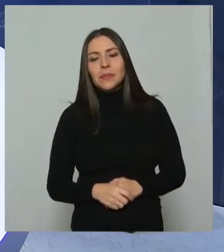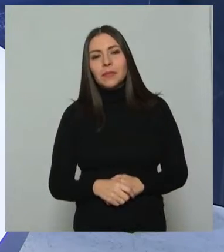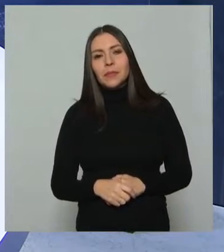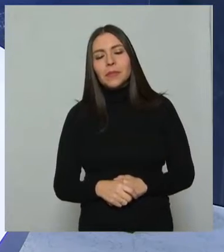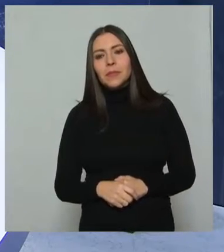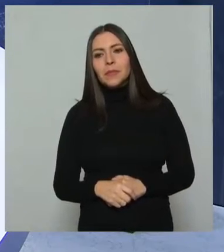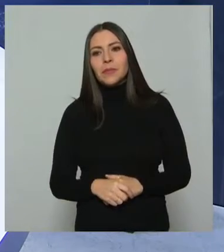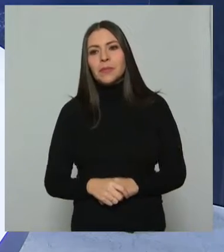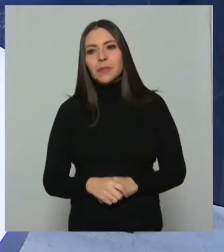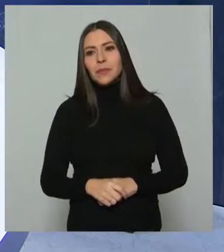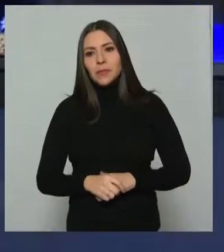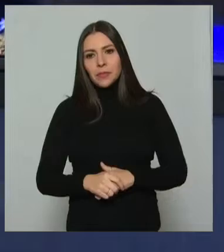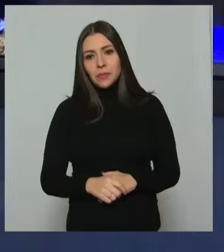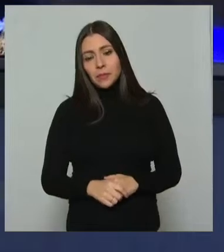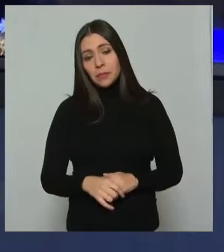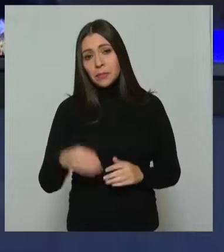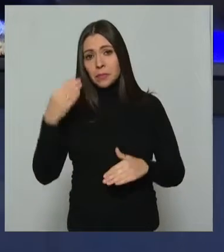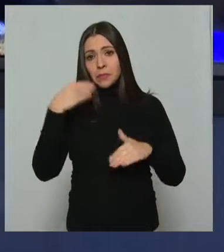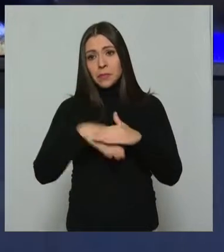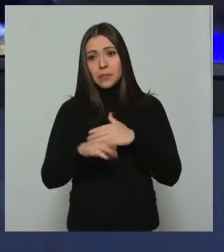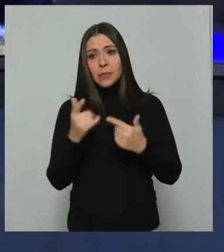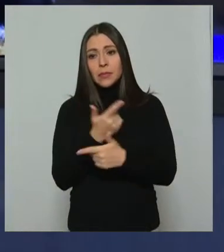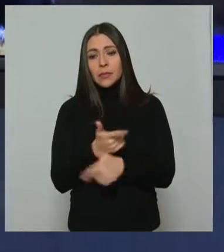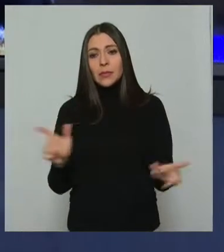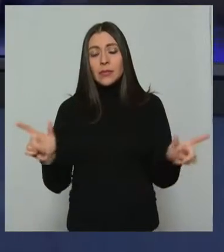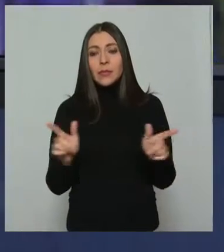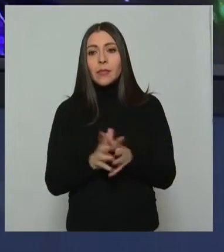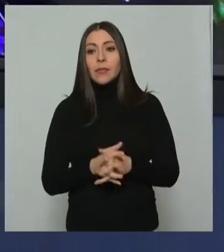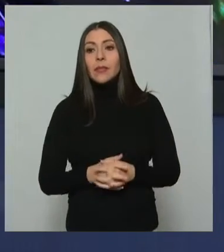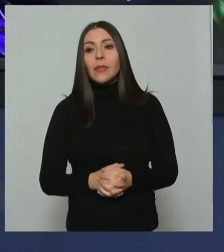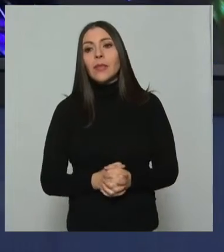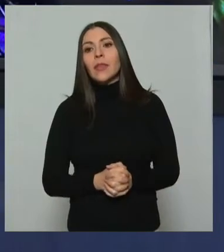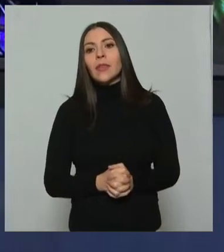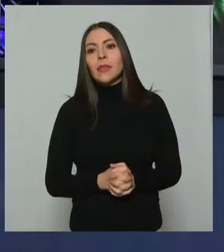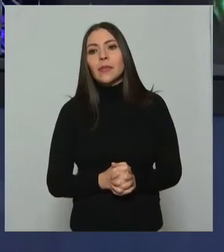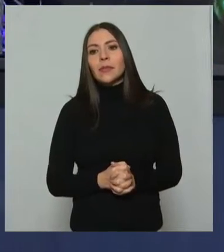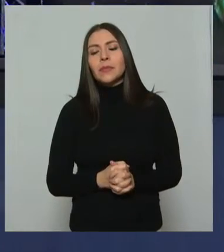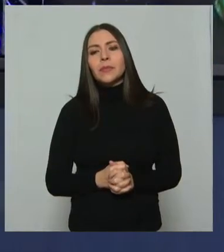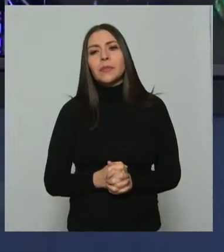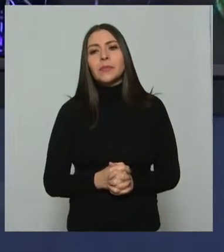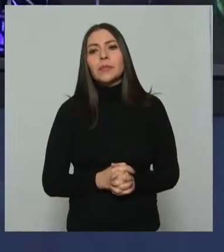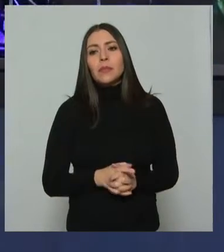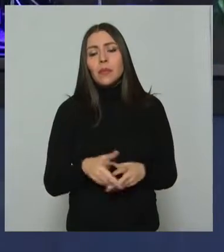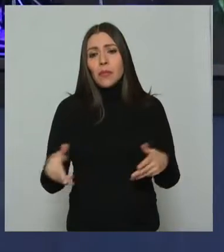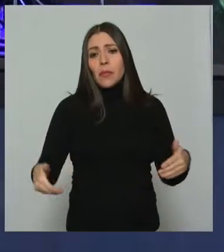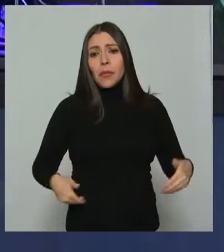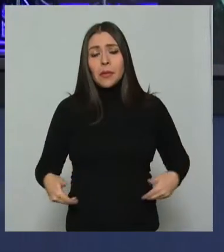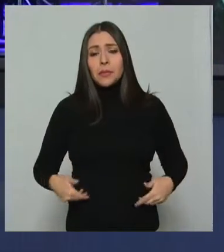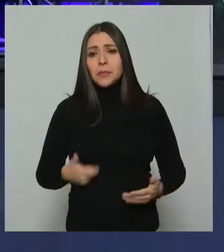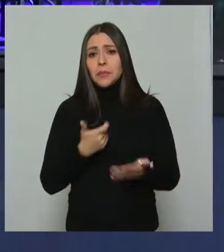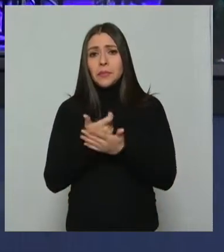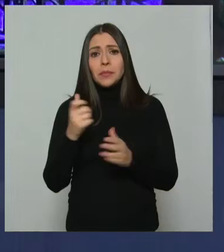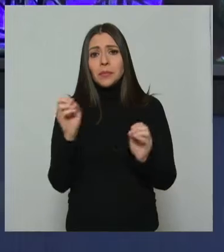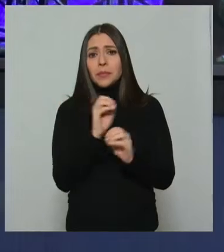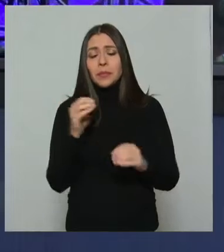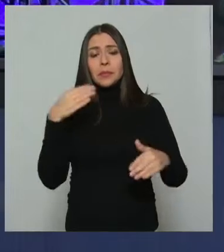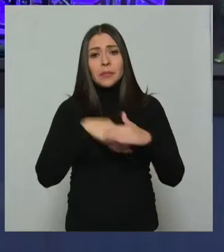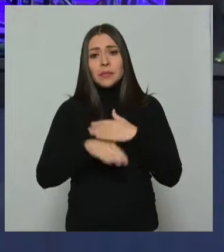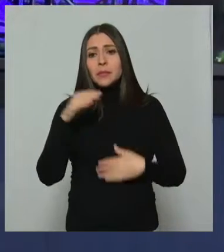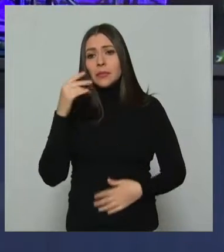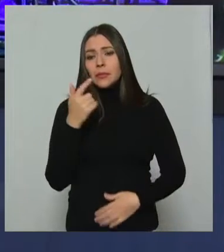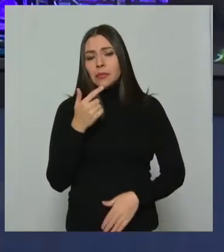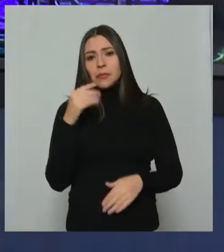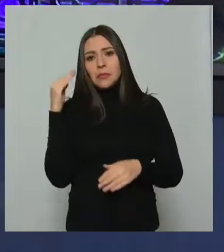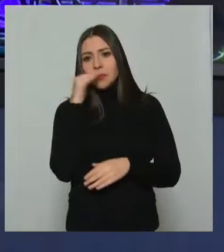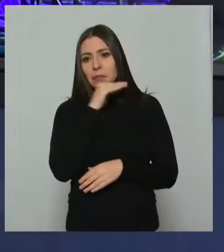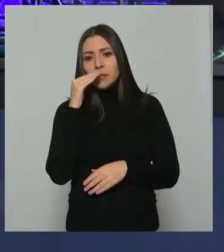Totalmente, ¿cómo olvidar? Y es entrada libre, para esto de La vida es sueño. Es entrada libre, pero tienen que reservar